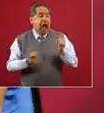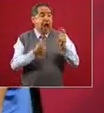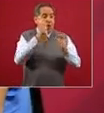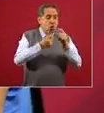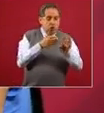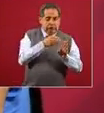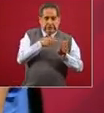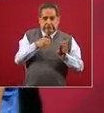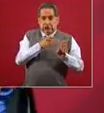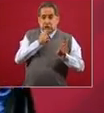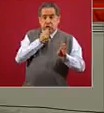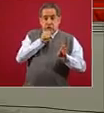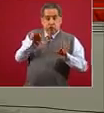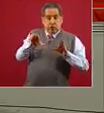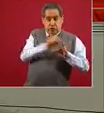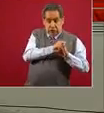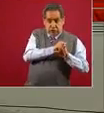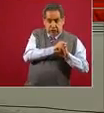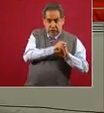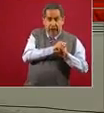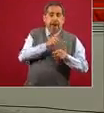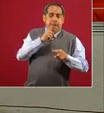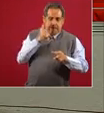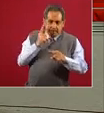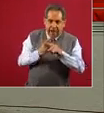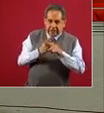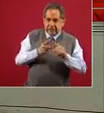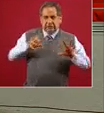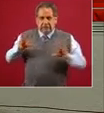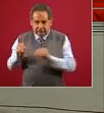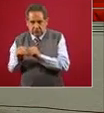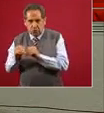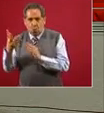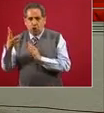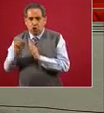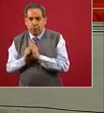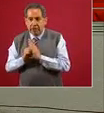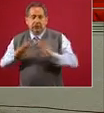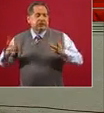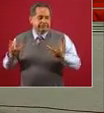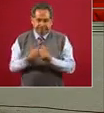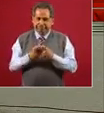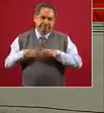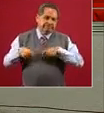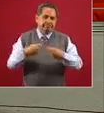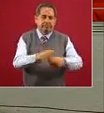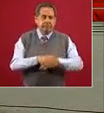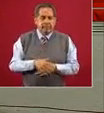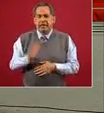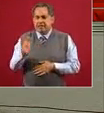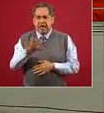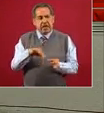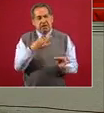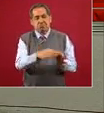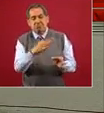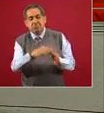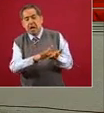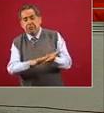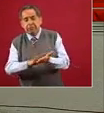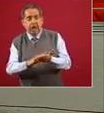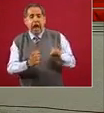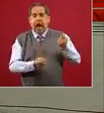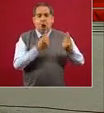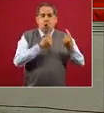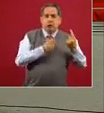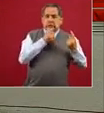en el operativo anterior. Entonces ya nos vamos poniendo a mano, sobre todo en ese operativo que algunas personas no acudieron